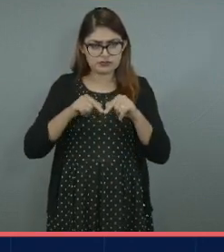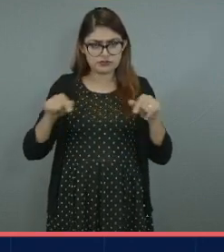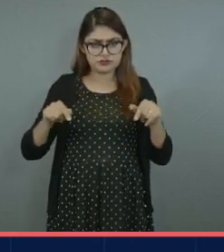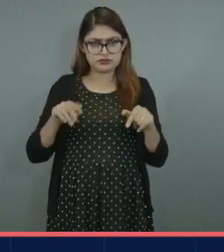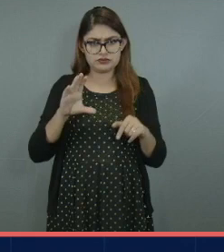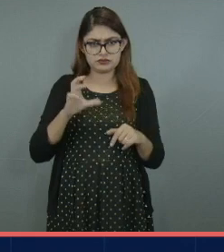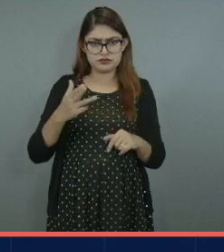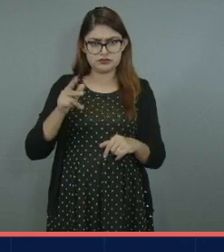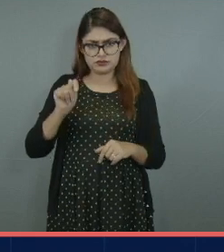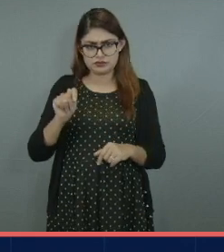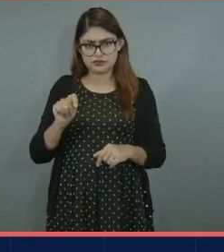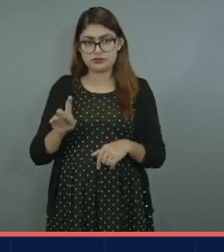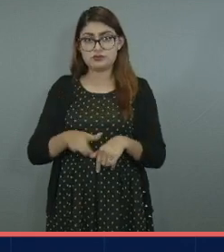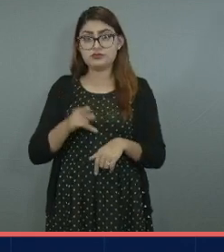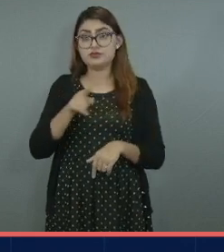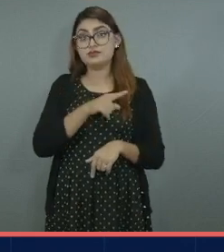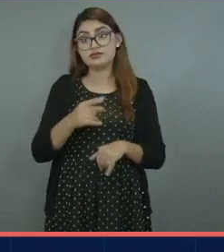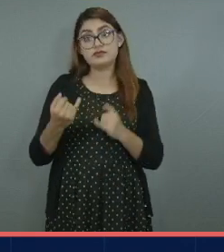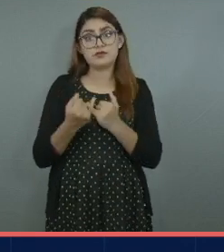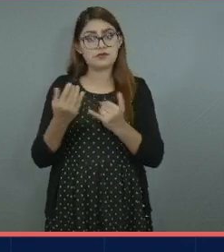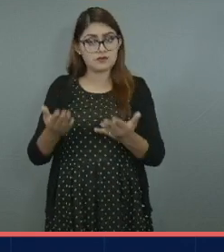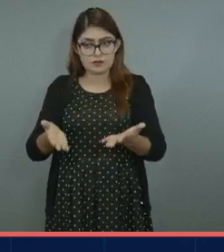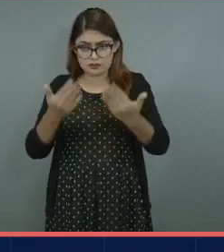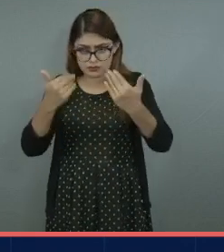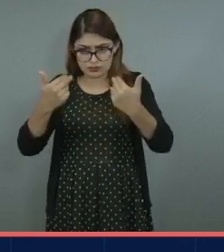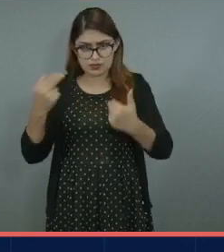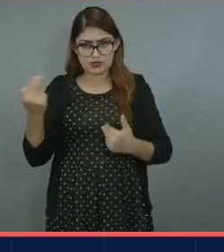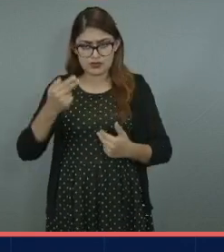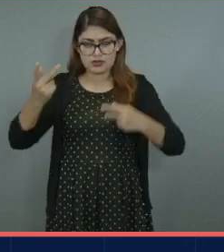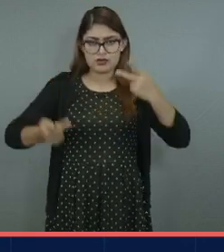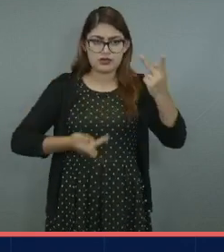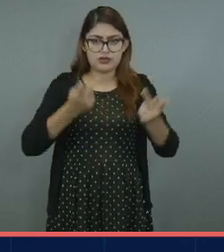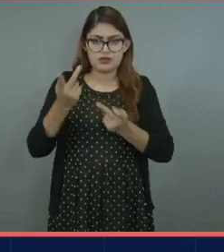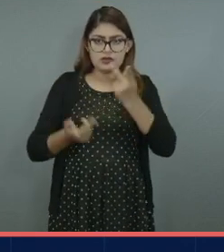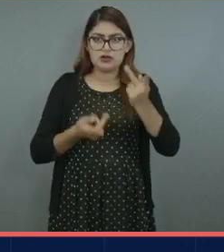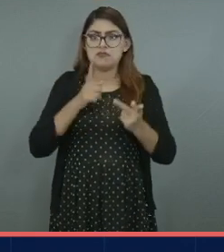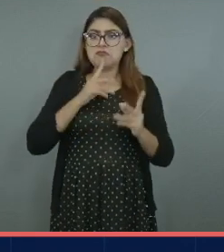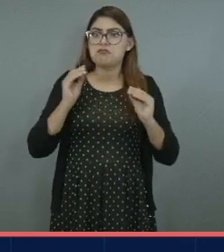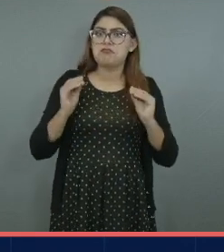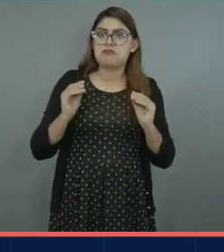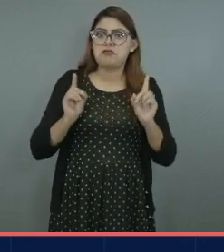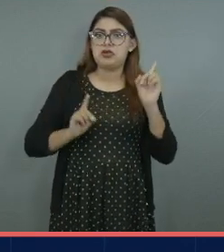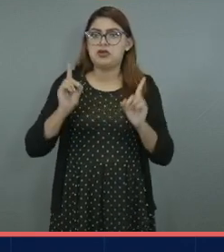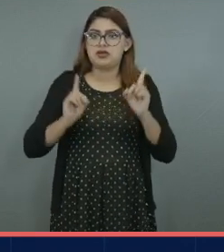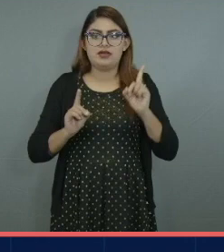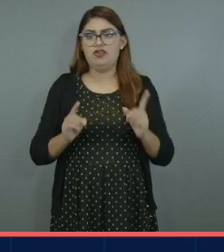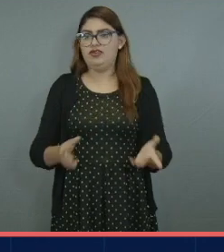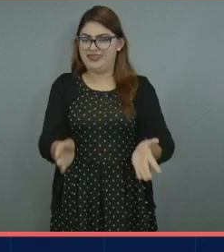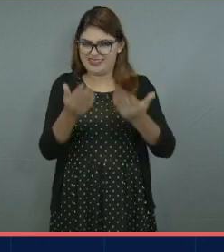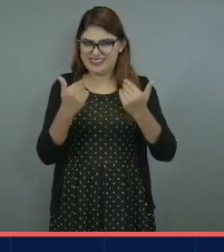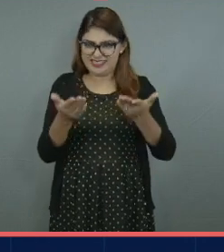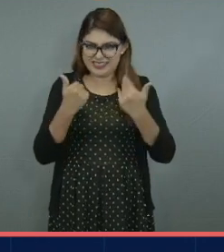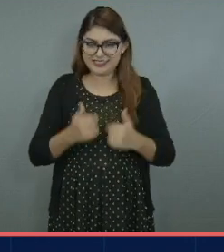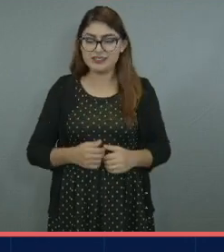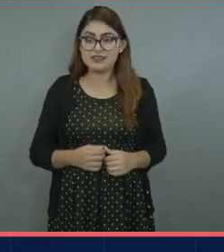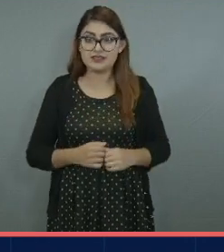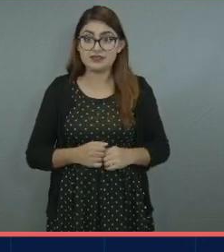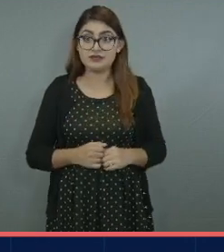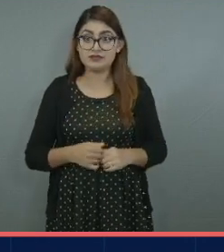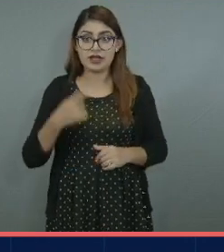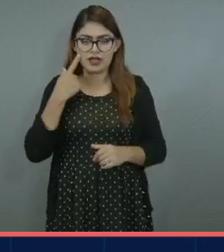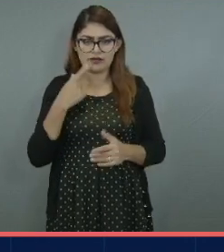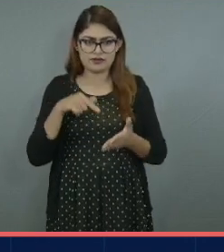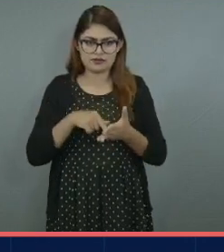de lo que se trata es que también ustedes pregunten y ustedes no se queden con dudas. Así que, bueno, a ver, ¿qué herramienta